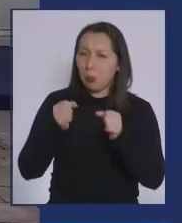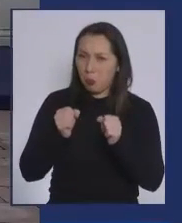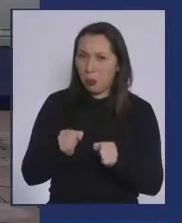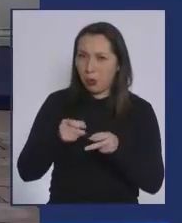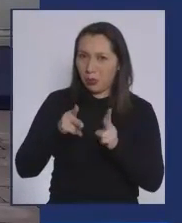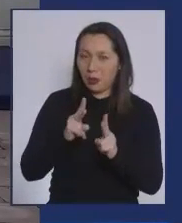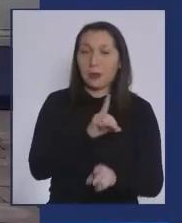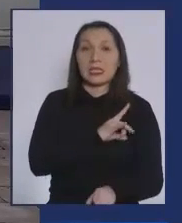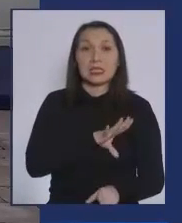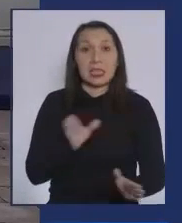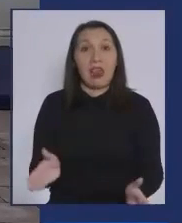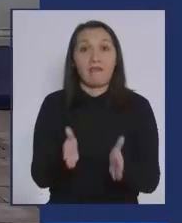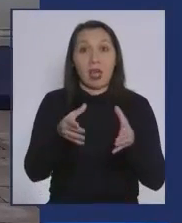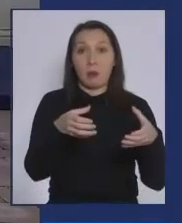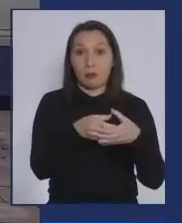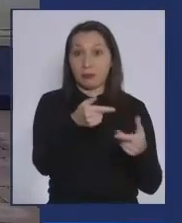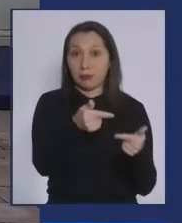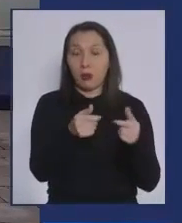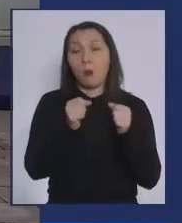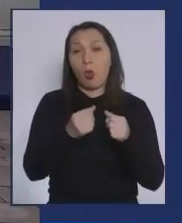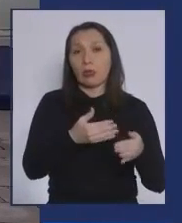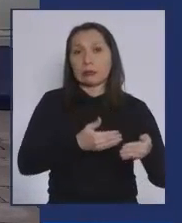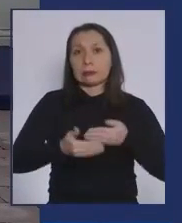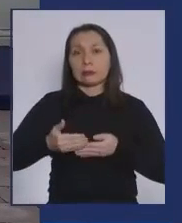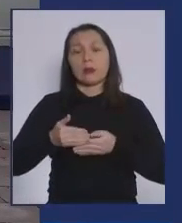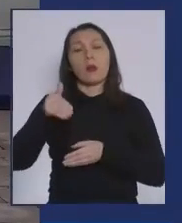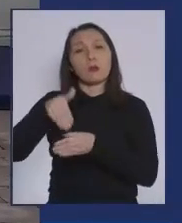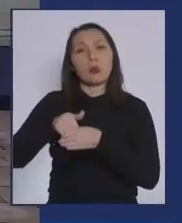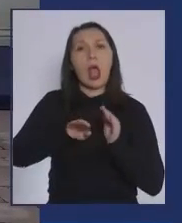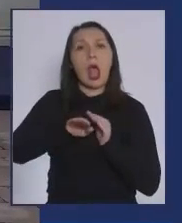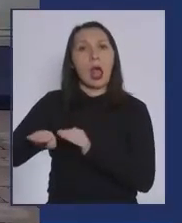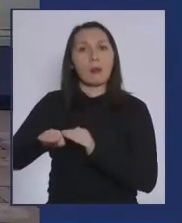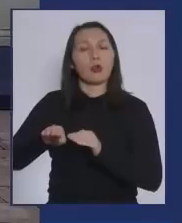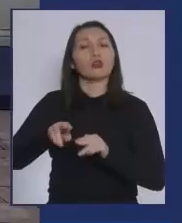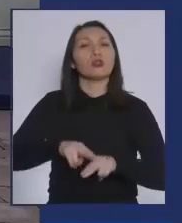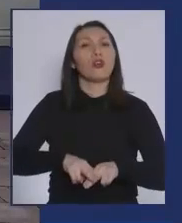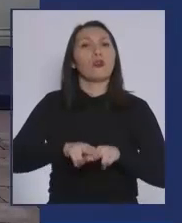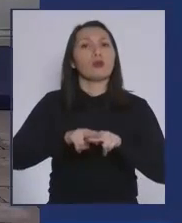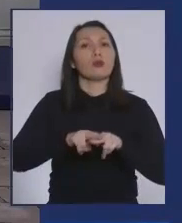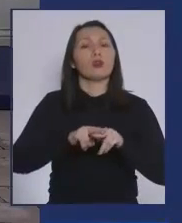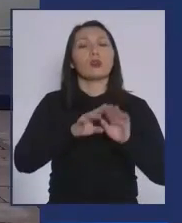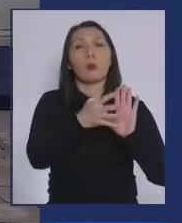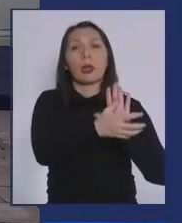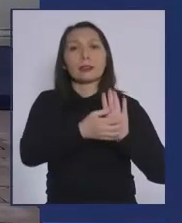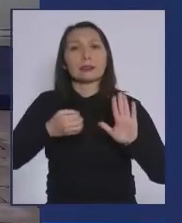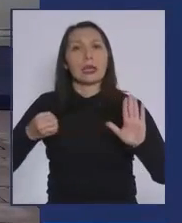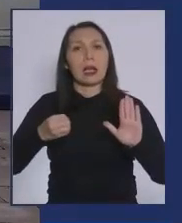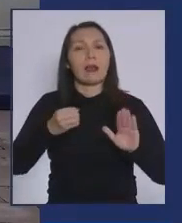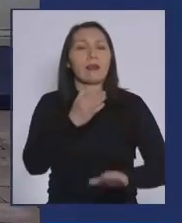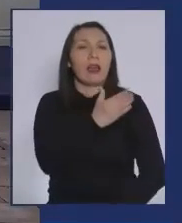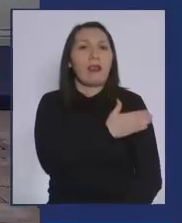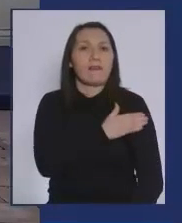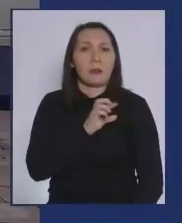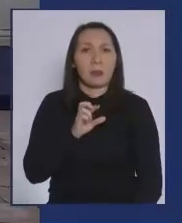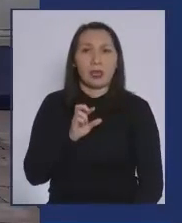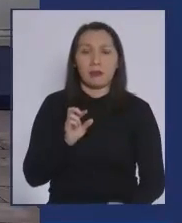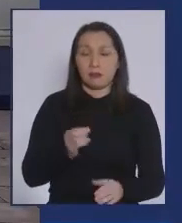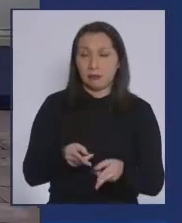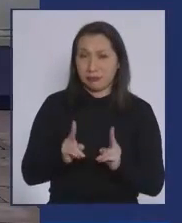que si le vamos pueda retroceder en la medida de votar a favor del fondo del retiro de dis por cientos detenciones